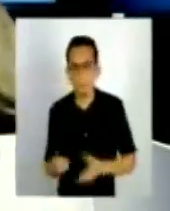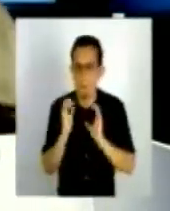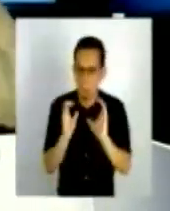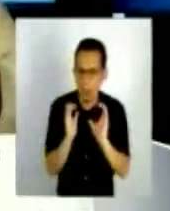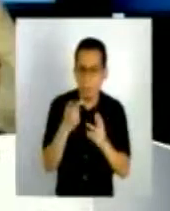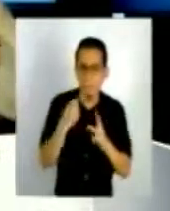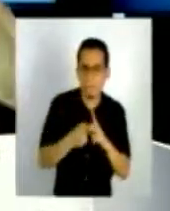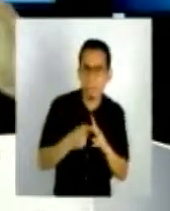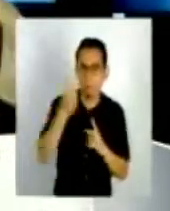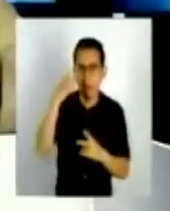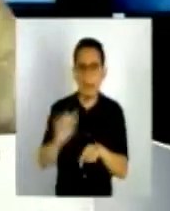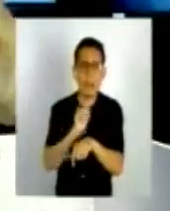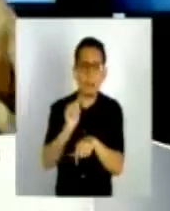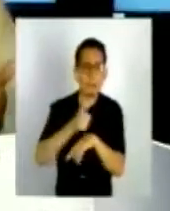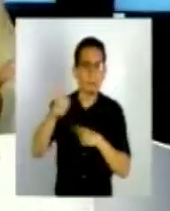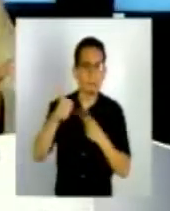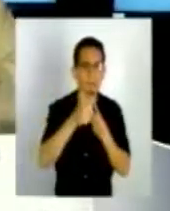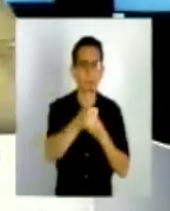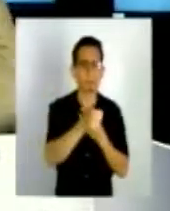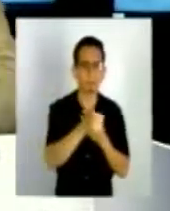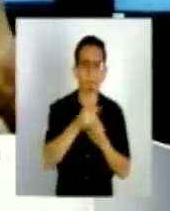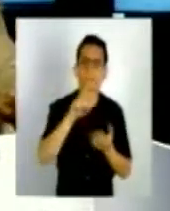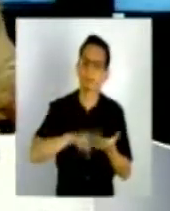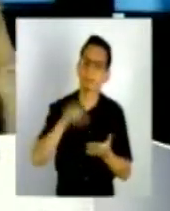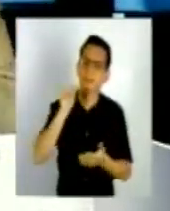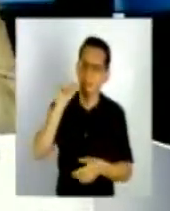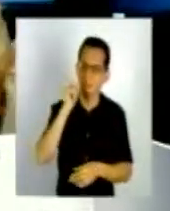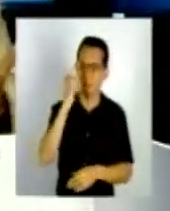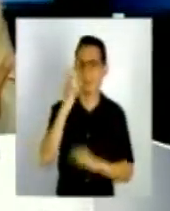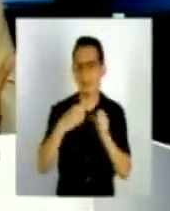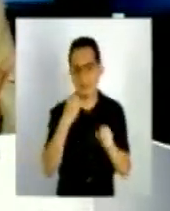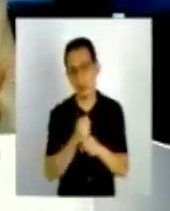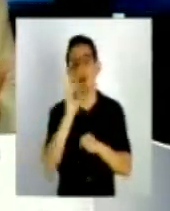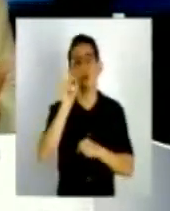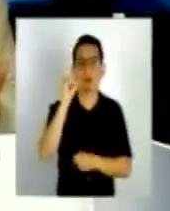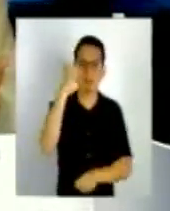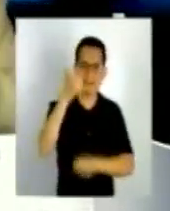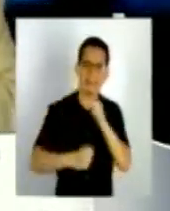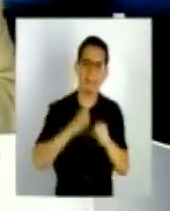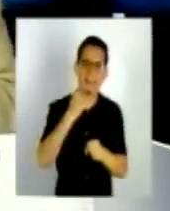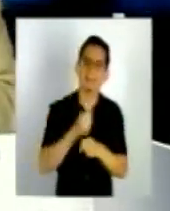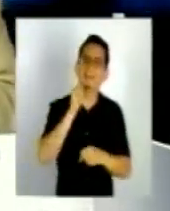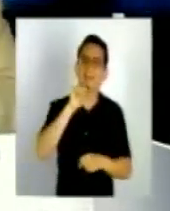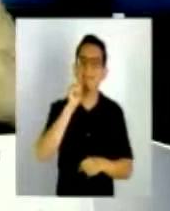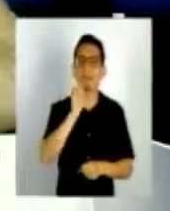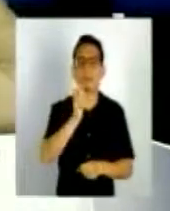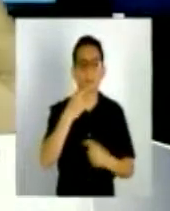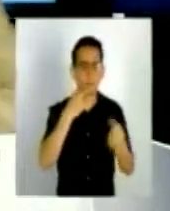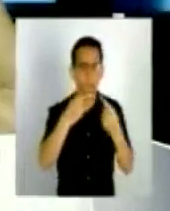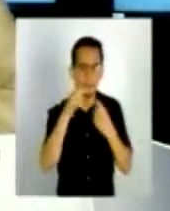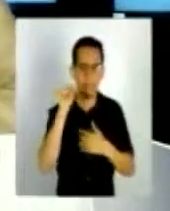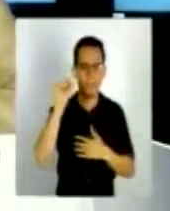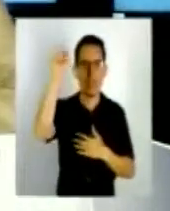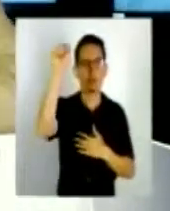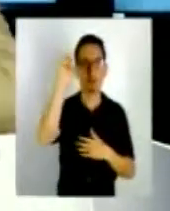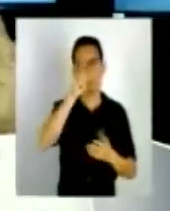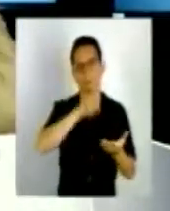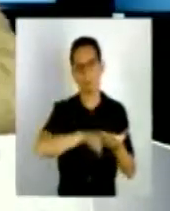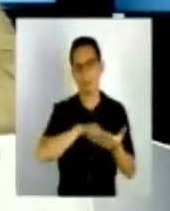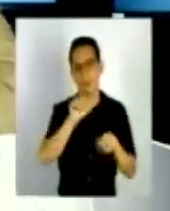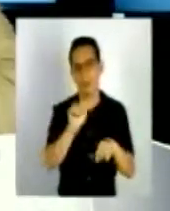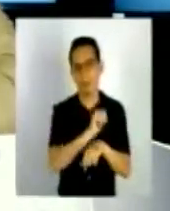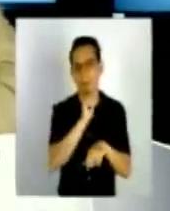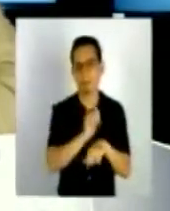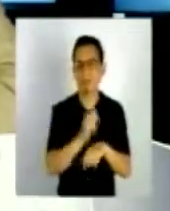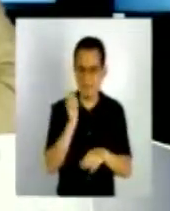de manera trienal, sexenal, hay un compromiso con los sindicatos camioneros. Yo quiero decir que la renta,